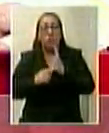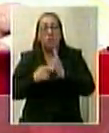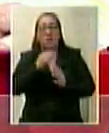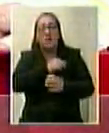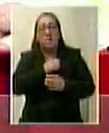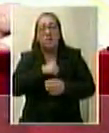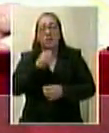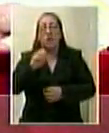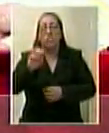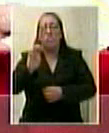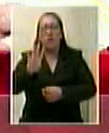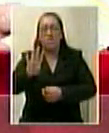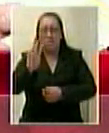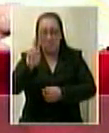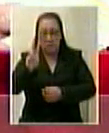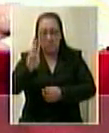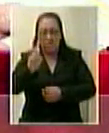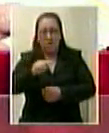número